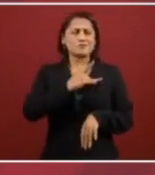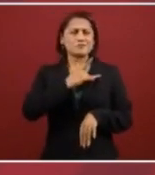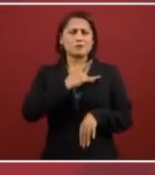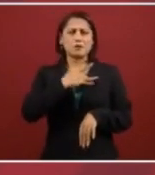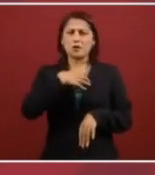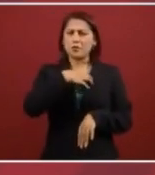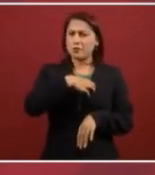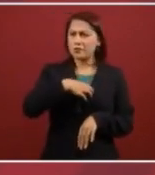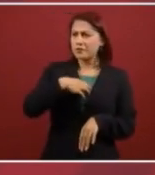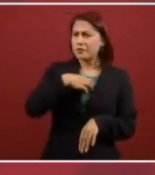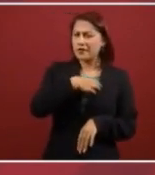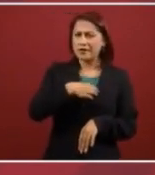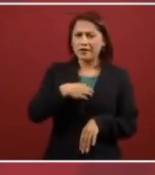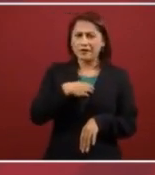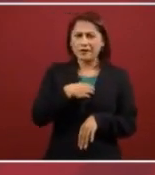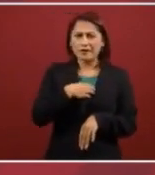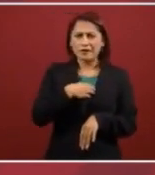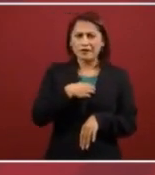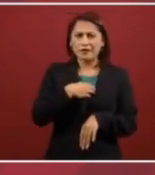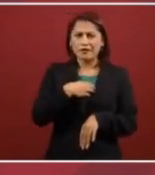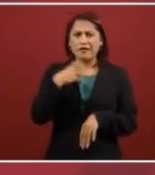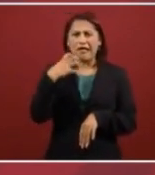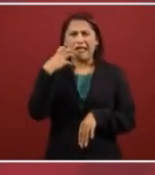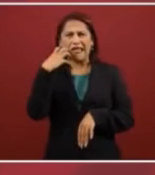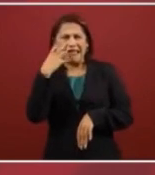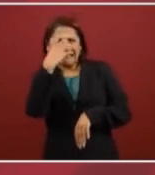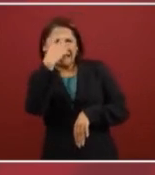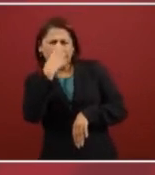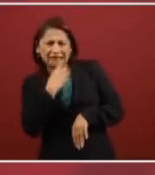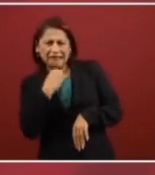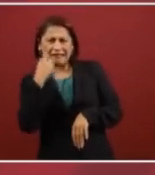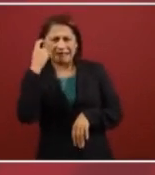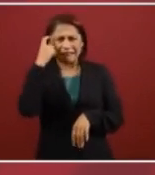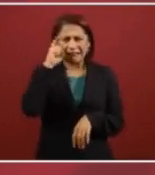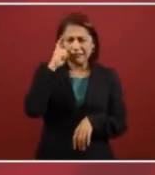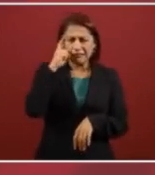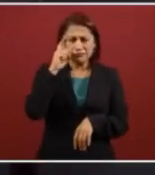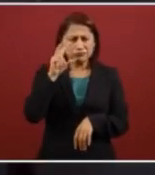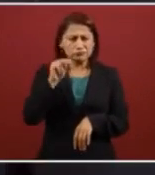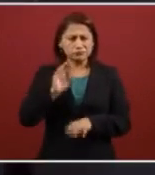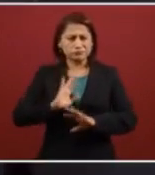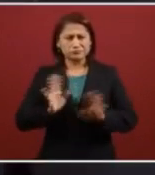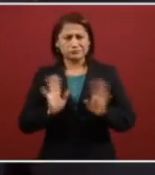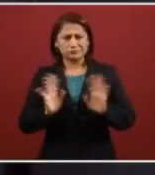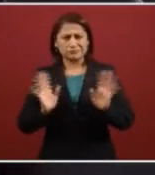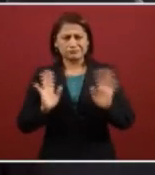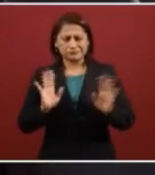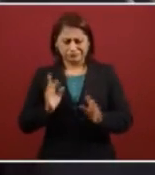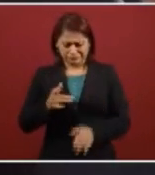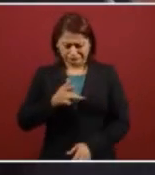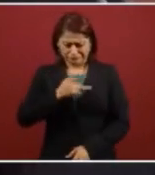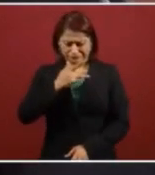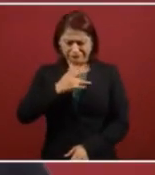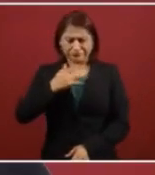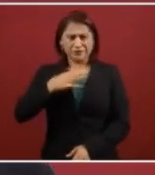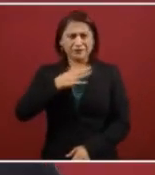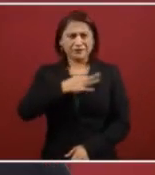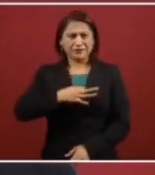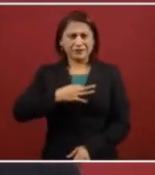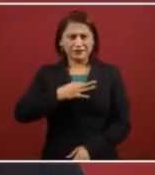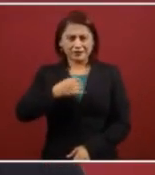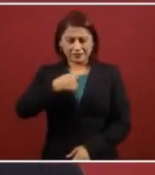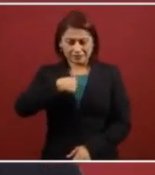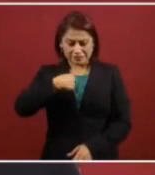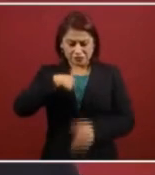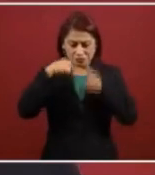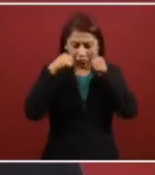Without y estar feliz, bitterness and to be happy. Al prójimo. And be happy to es serve your enorme. Fellow man. It's